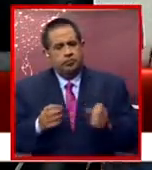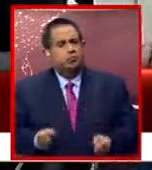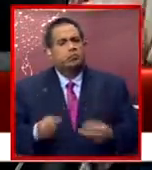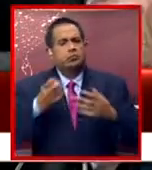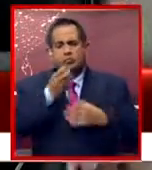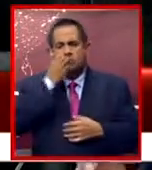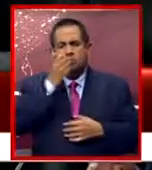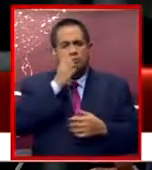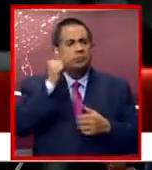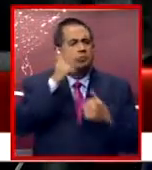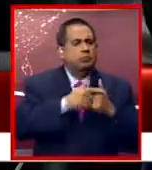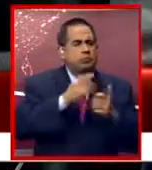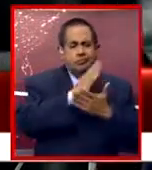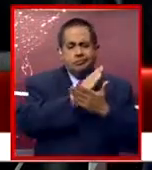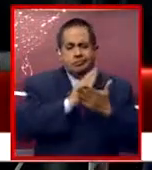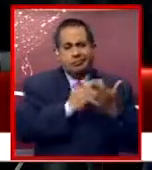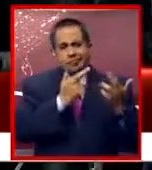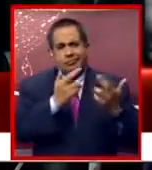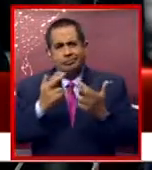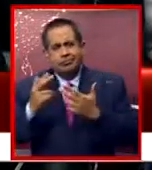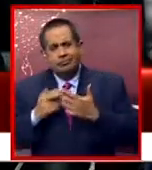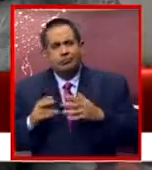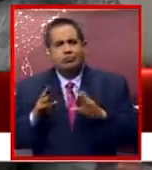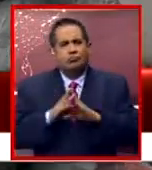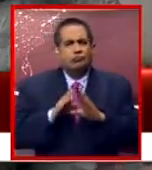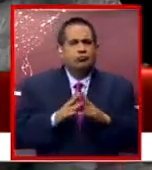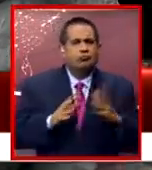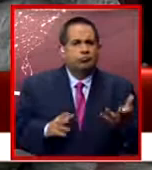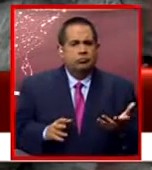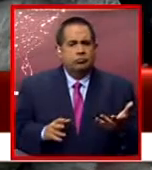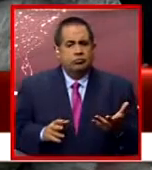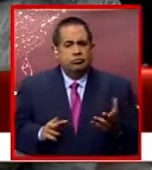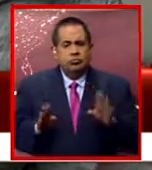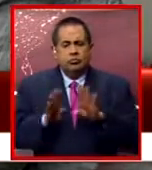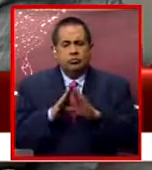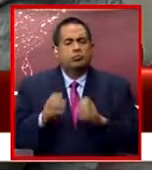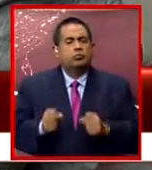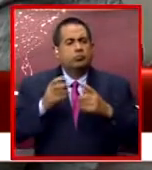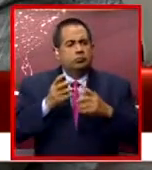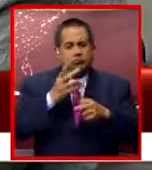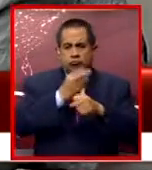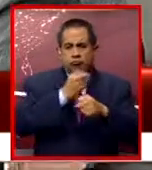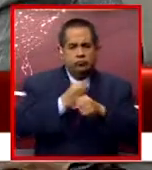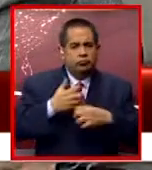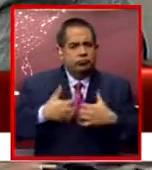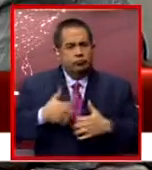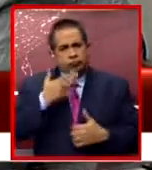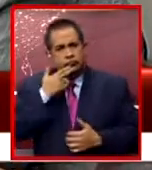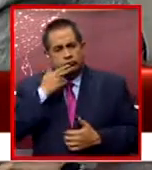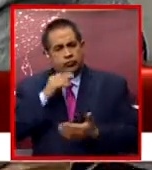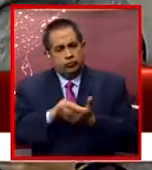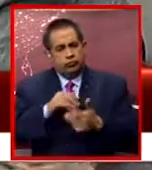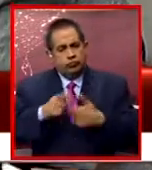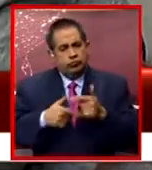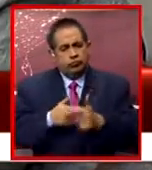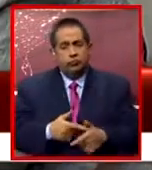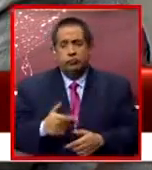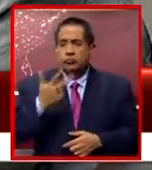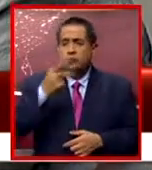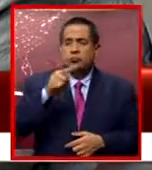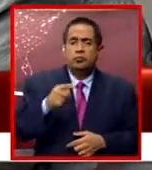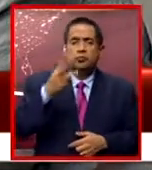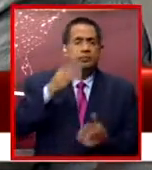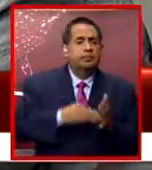escuelas sufrieron algún daño? ¿Cuántas a la fecha están en condiciones de funcionar? Son